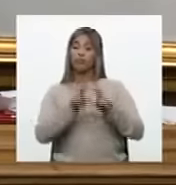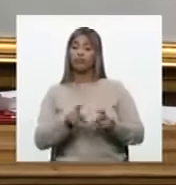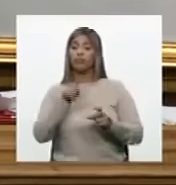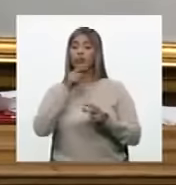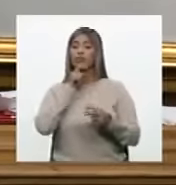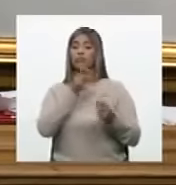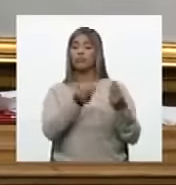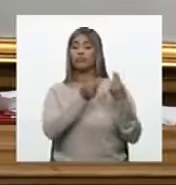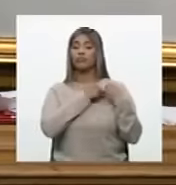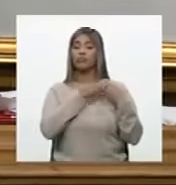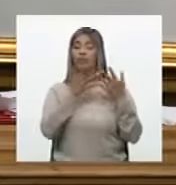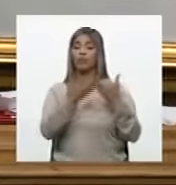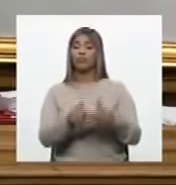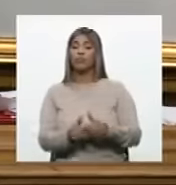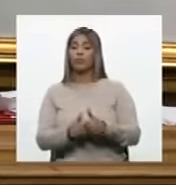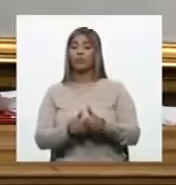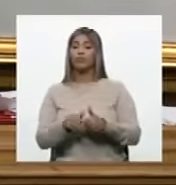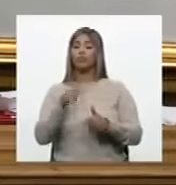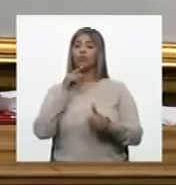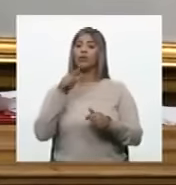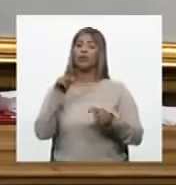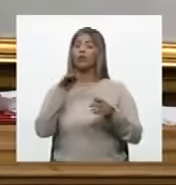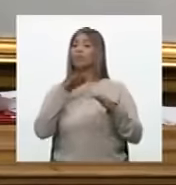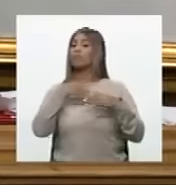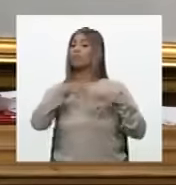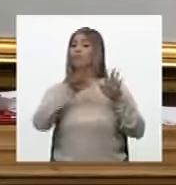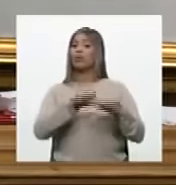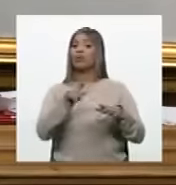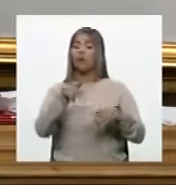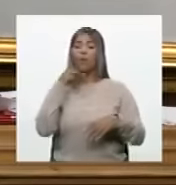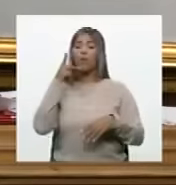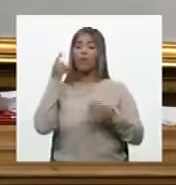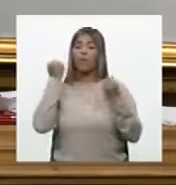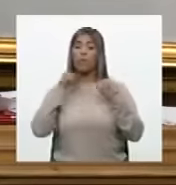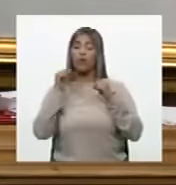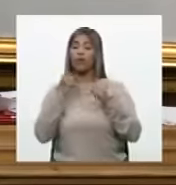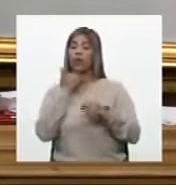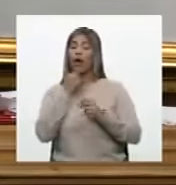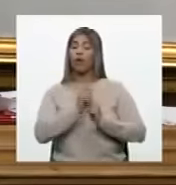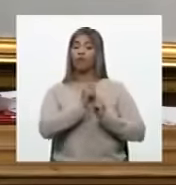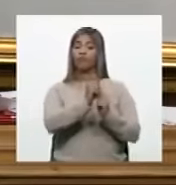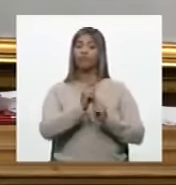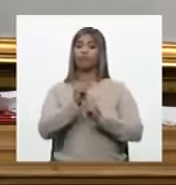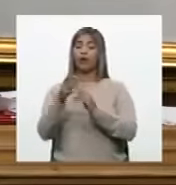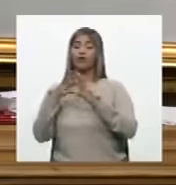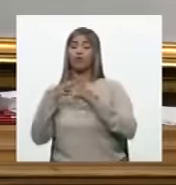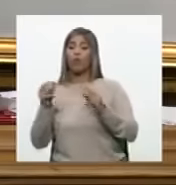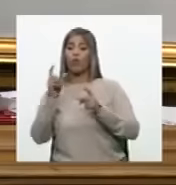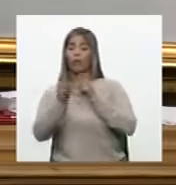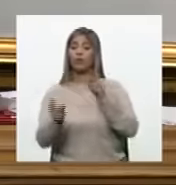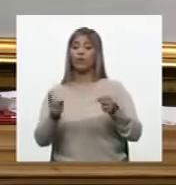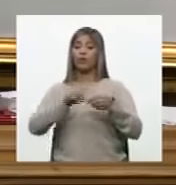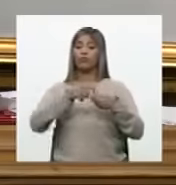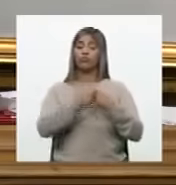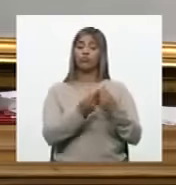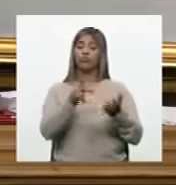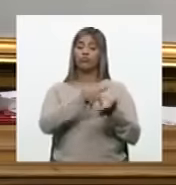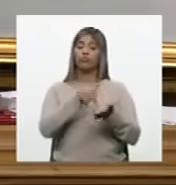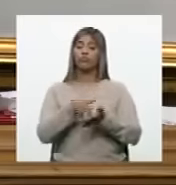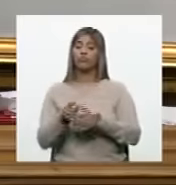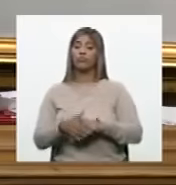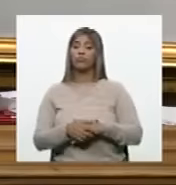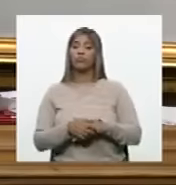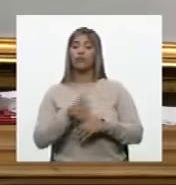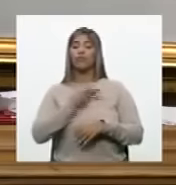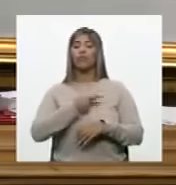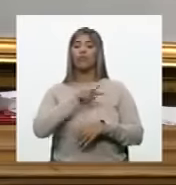responsabilidad administrativa e inhabilitación política para el ejercicio de cargos públicos de todos los integrantes que usurparon cargos bajo